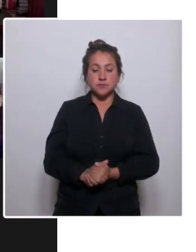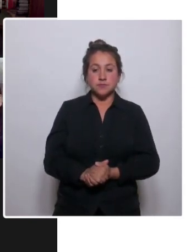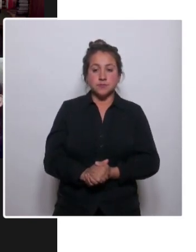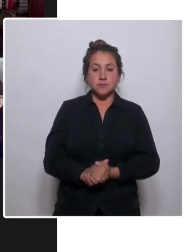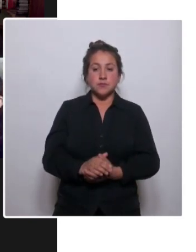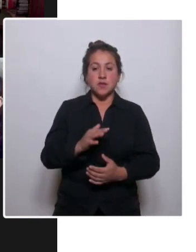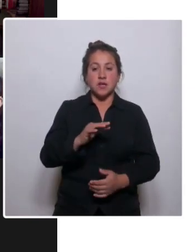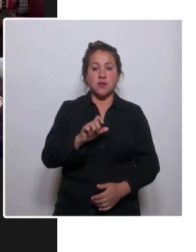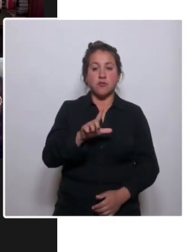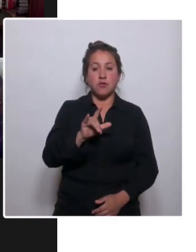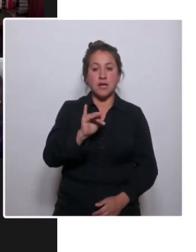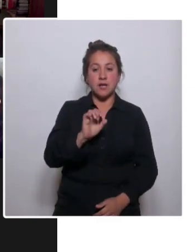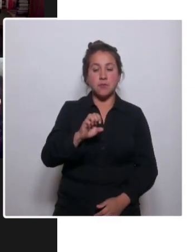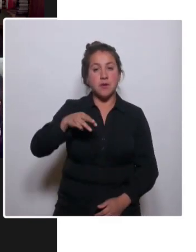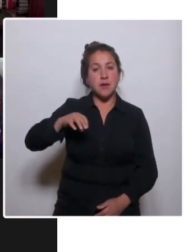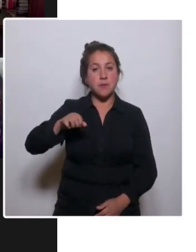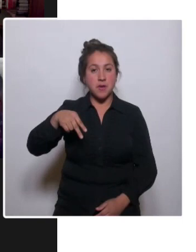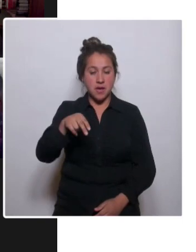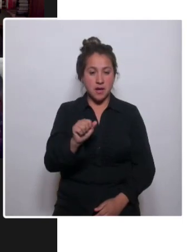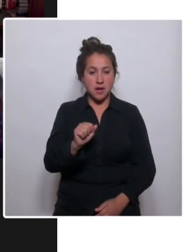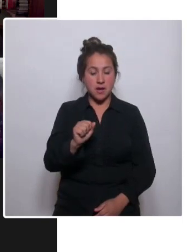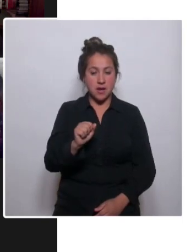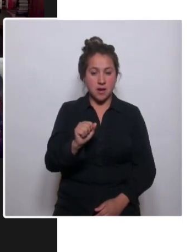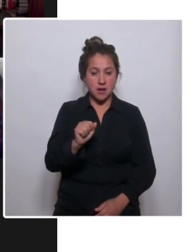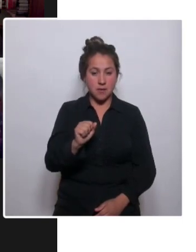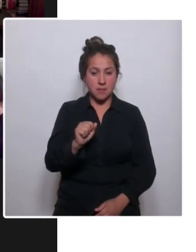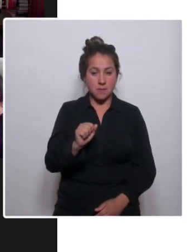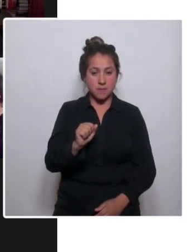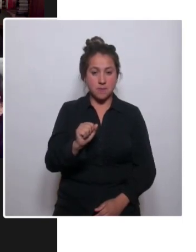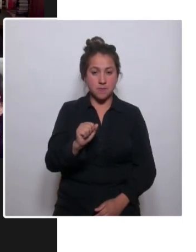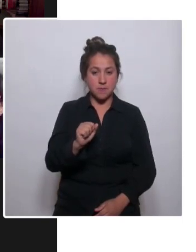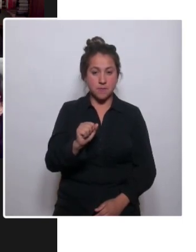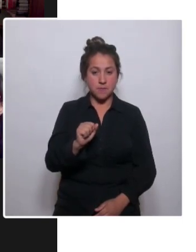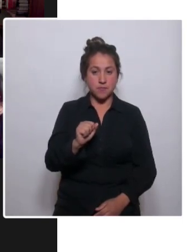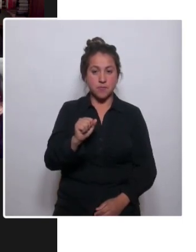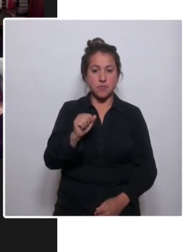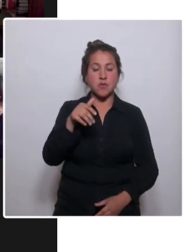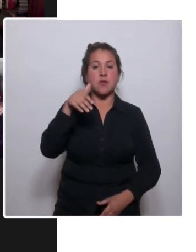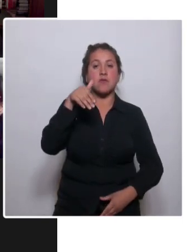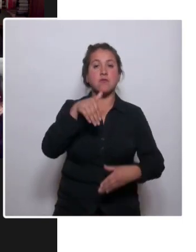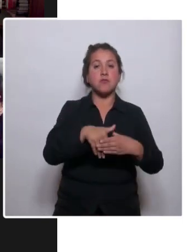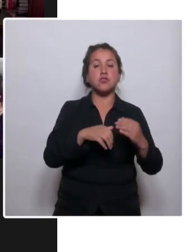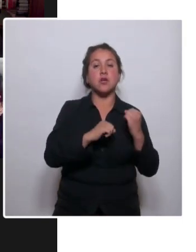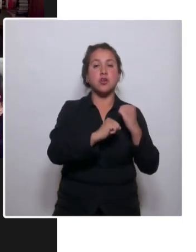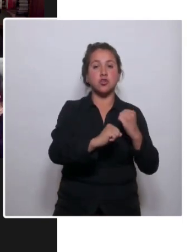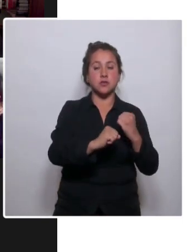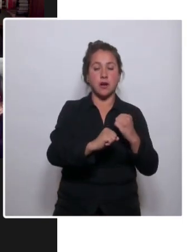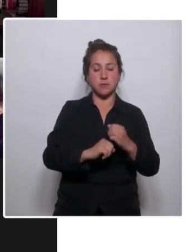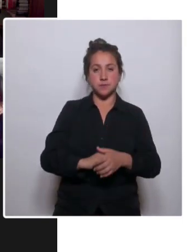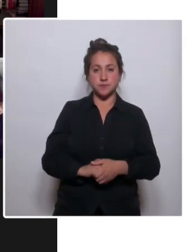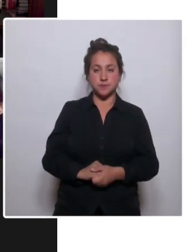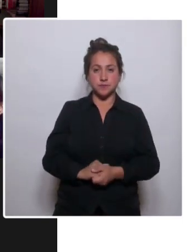Convencional Felipe Mena. Yo no estoy ahí ahora. Voto en contra, señor secretario.